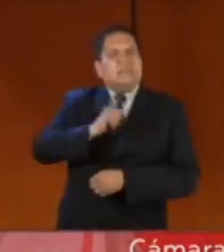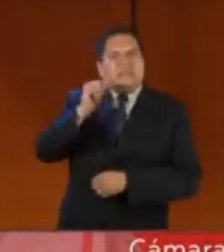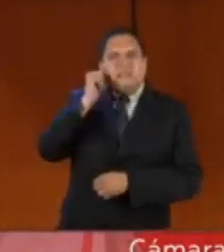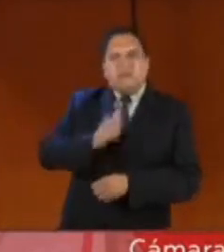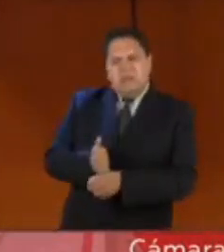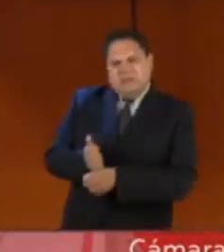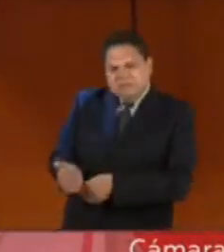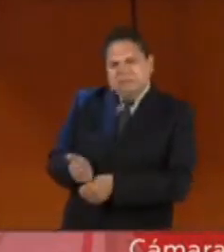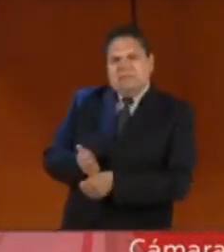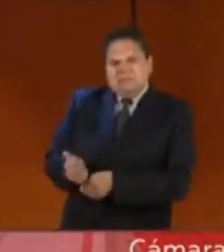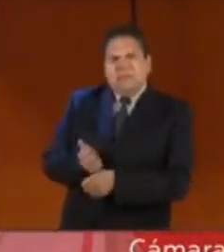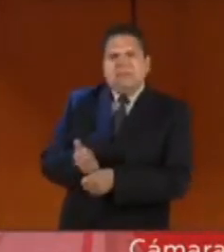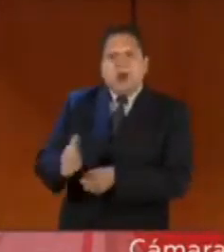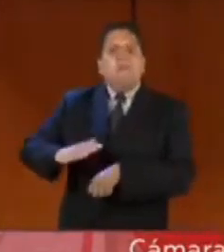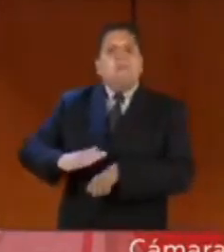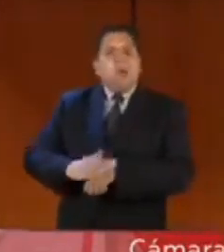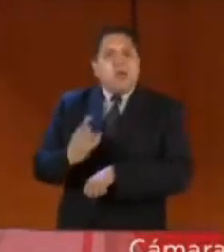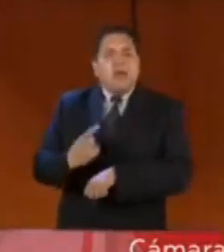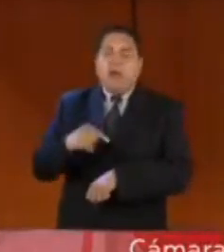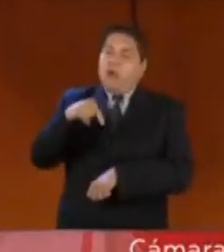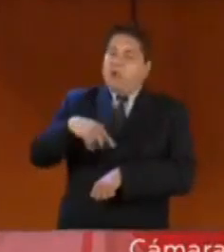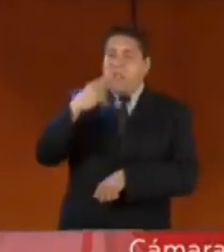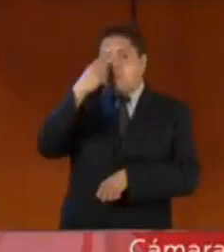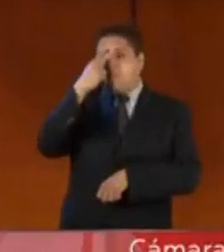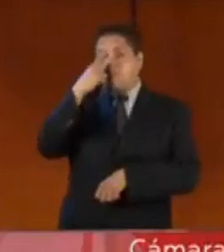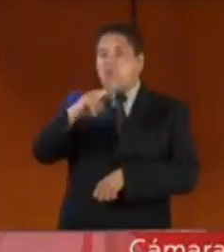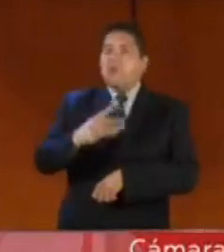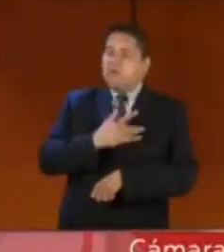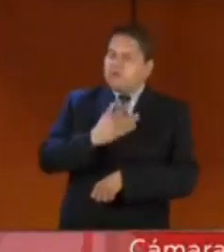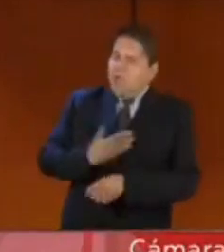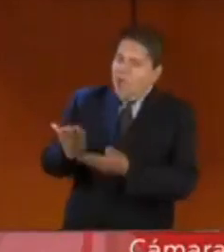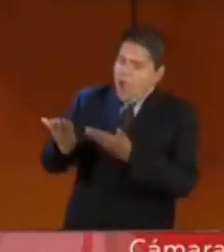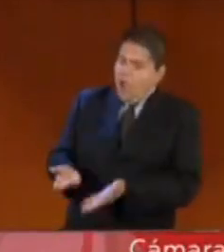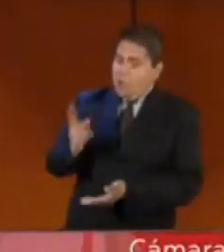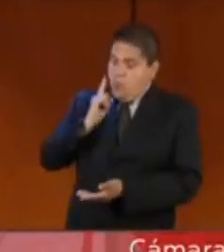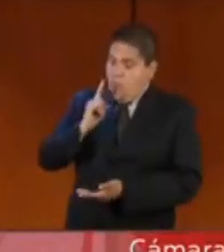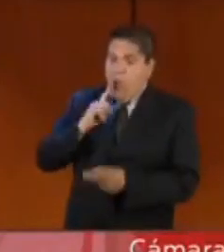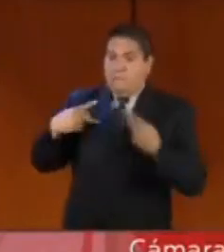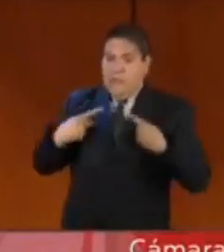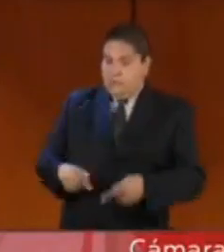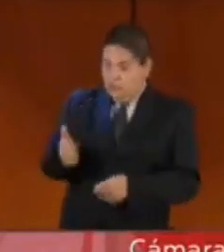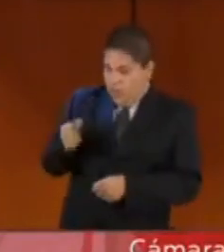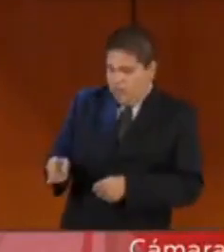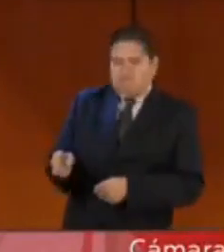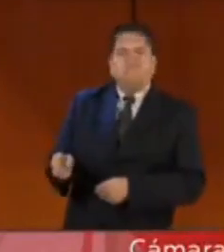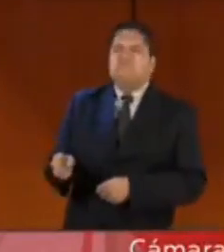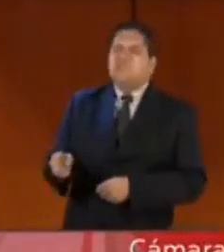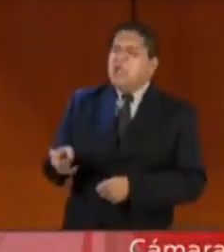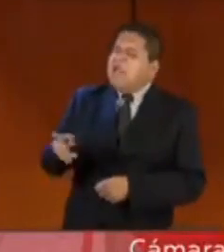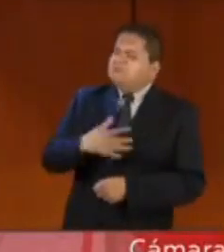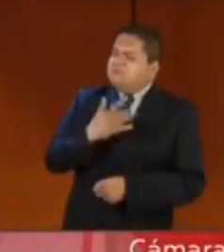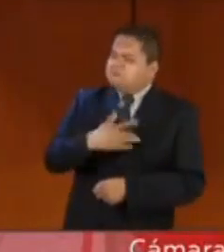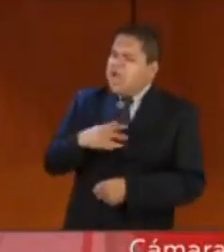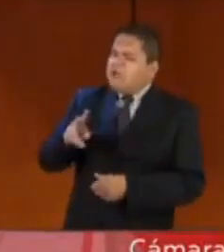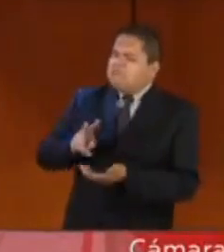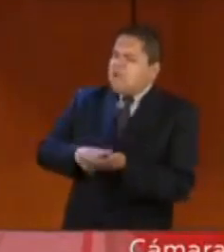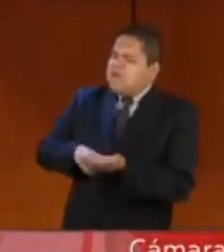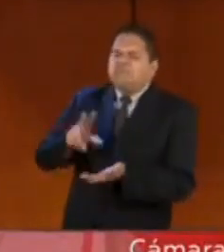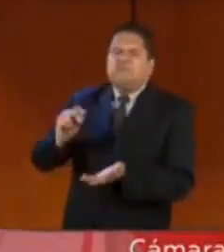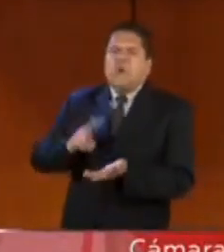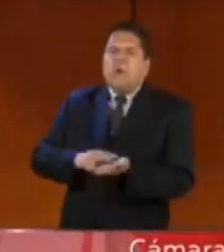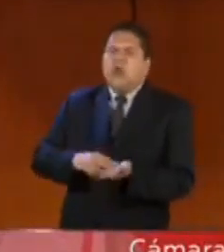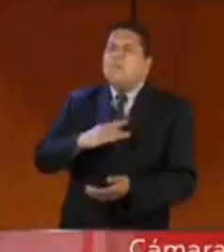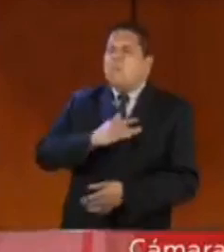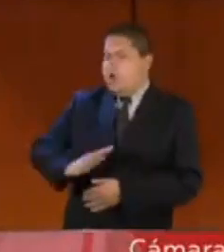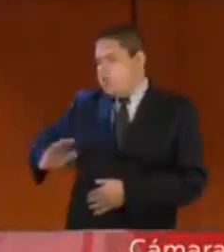porque en méxico las mujeres somos asumidas como un objeto un objeto que le pertenece a alguien nos pueden tocar nos pueden violar nos